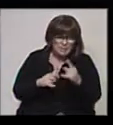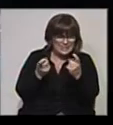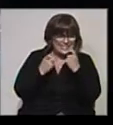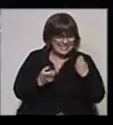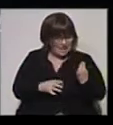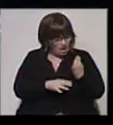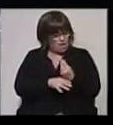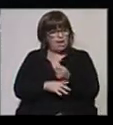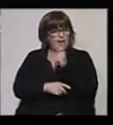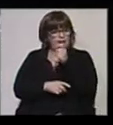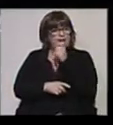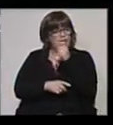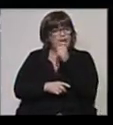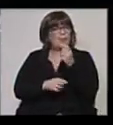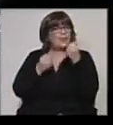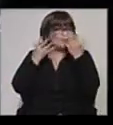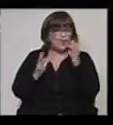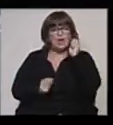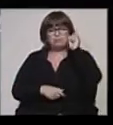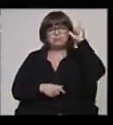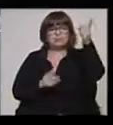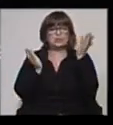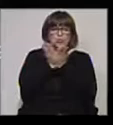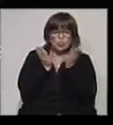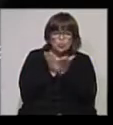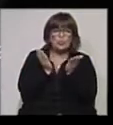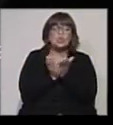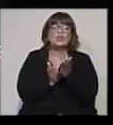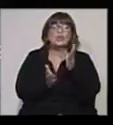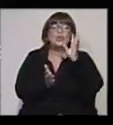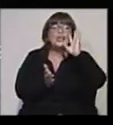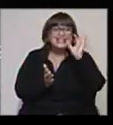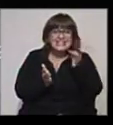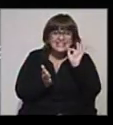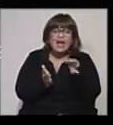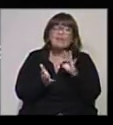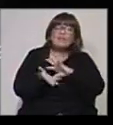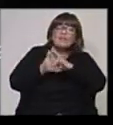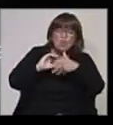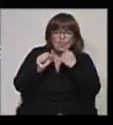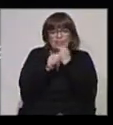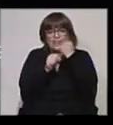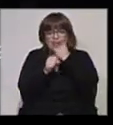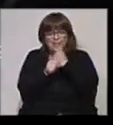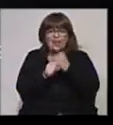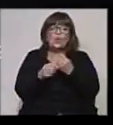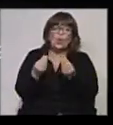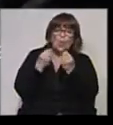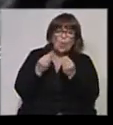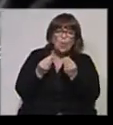corresponde al corresponsal por su formación, porque sabe un poco la línea que tiene que seguir del medio, la forma de